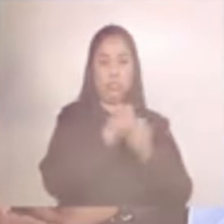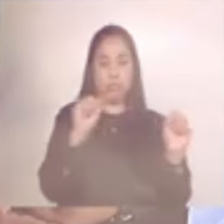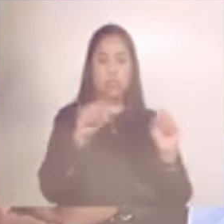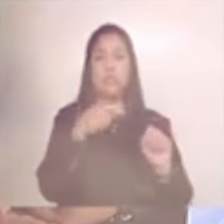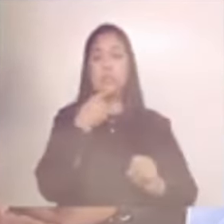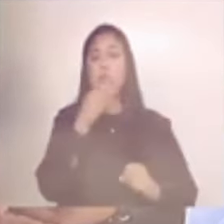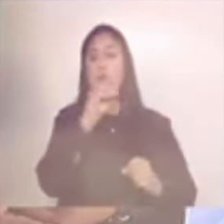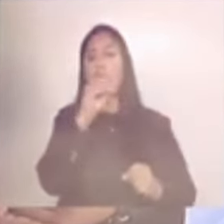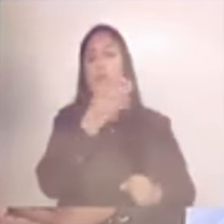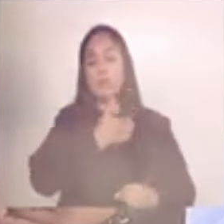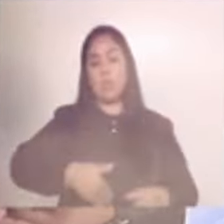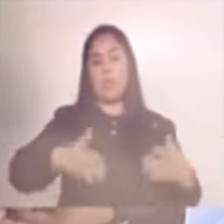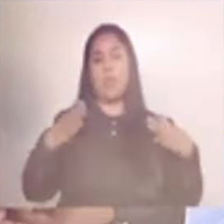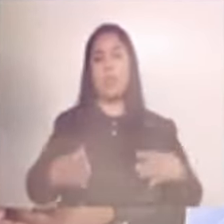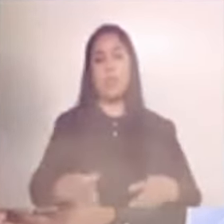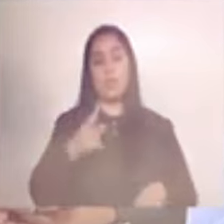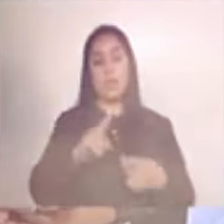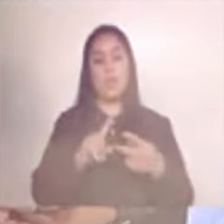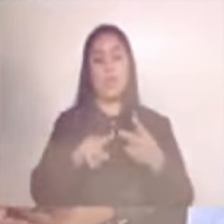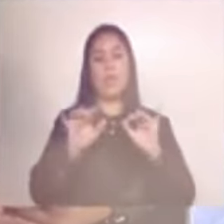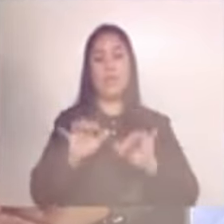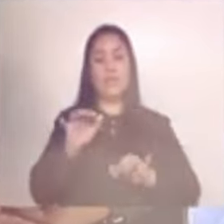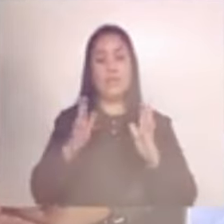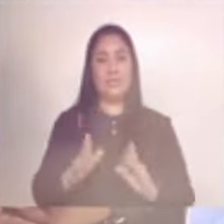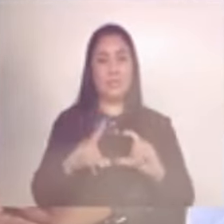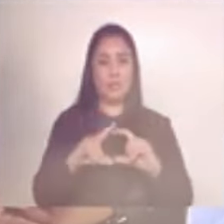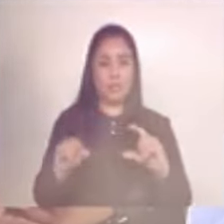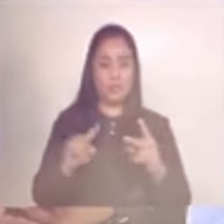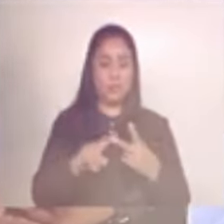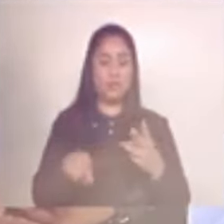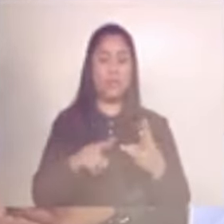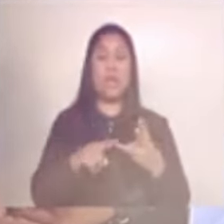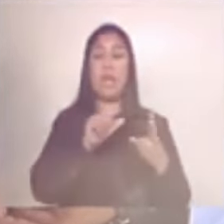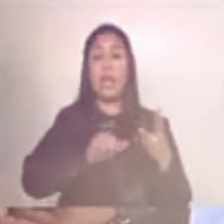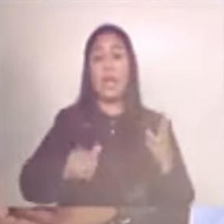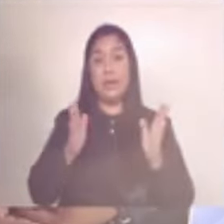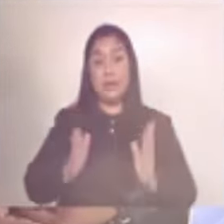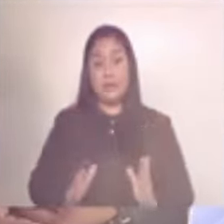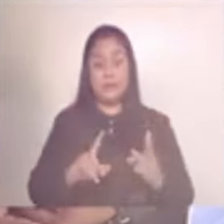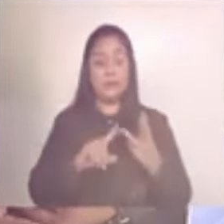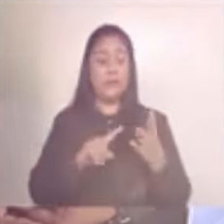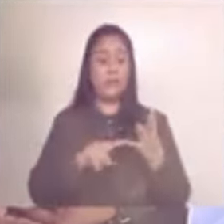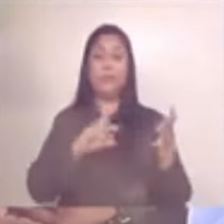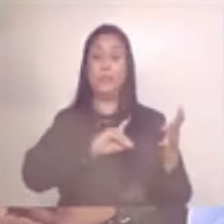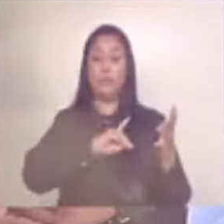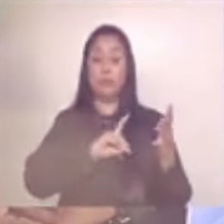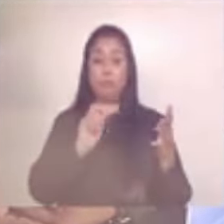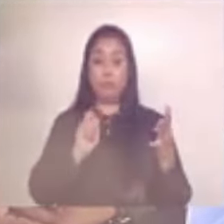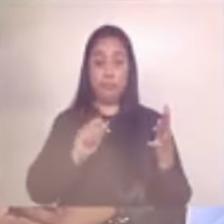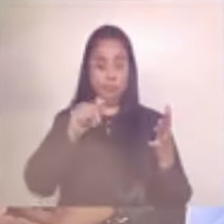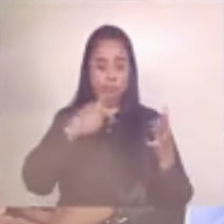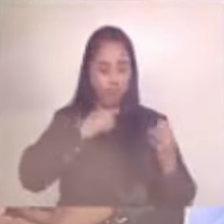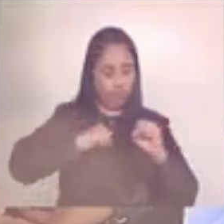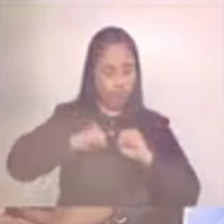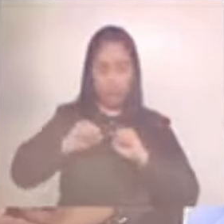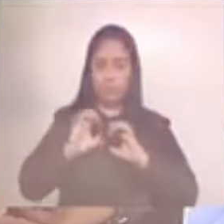la gobernadora, con la secretaria de Conred, con el alcalde, con los diputados alrededor del esfuerzo que se